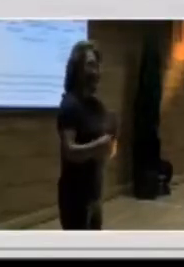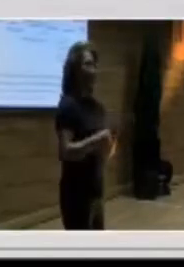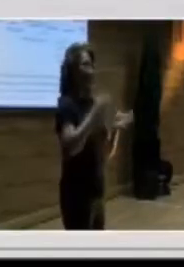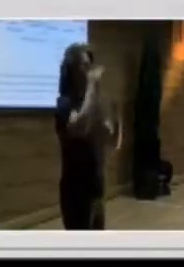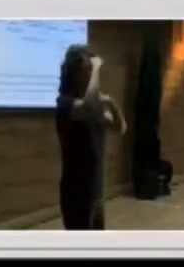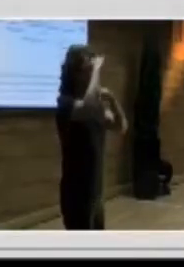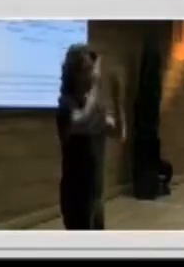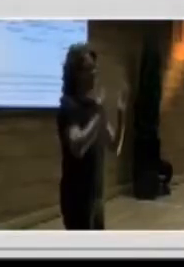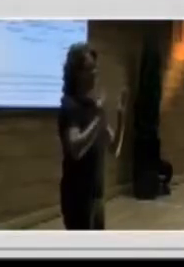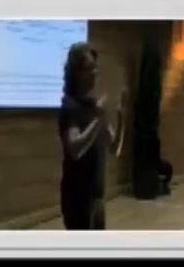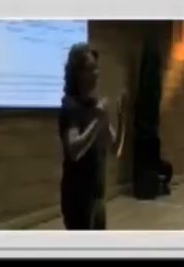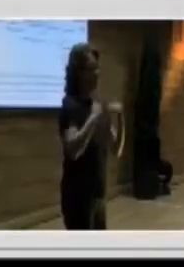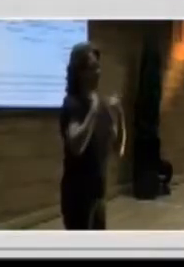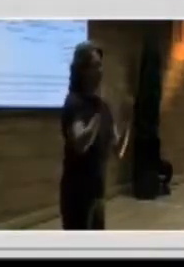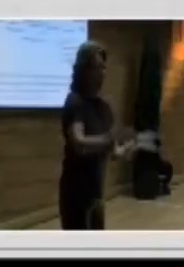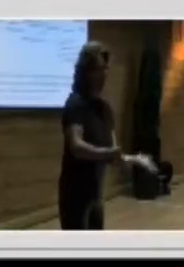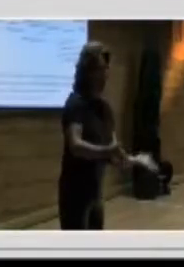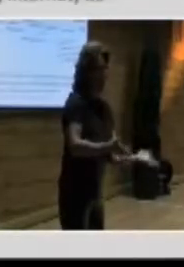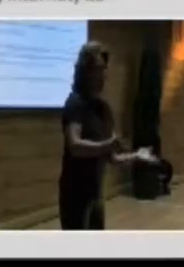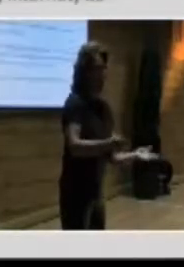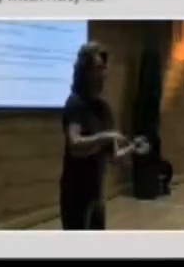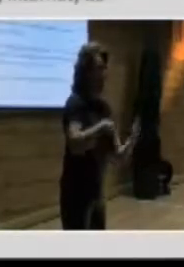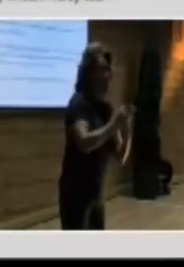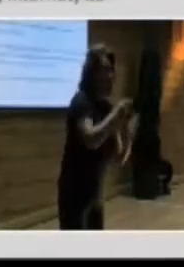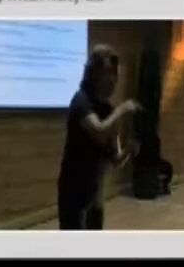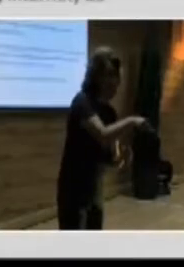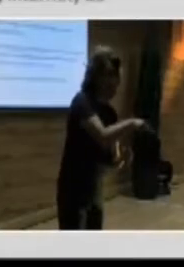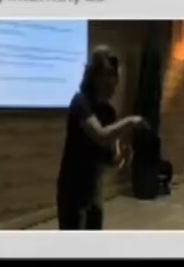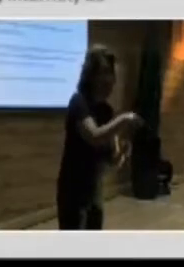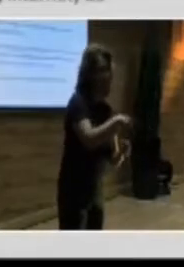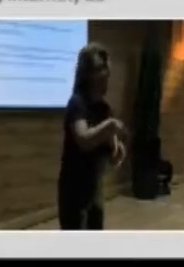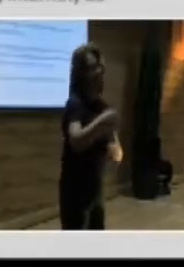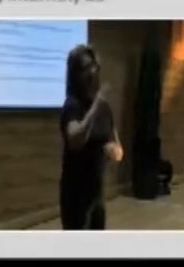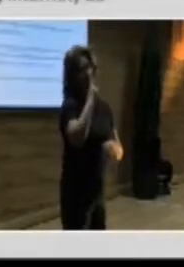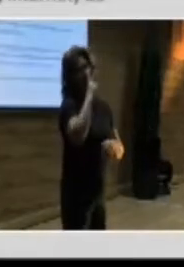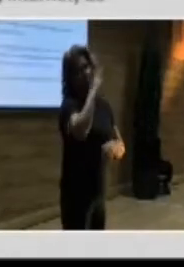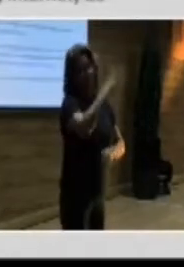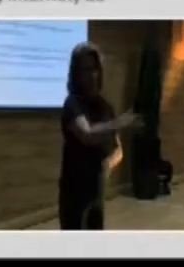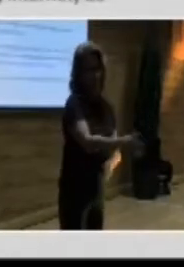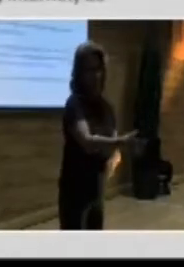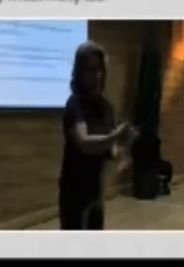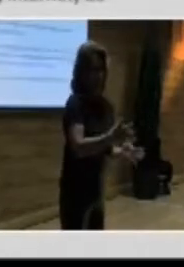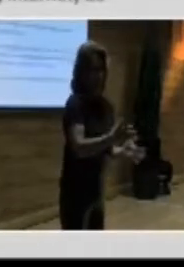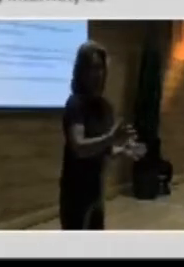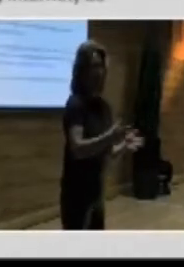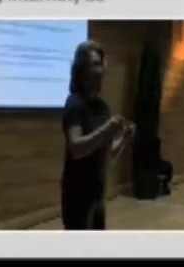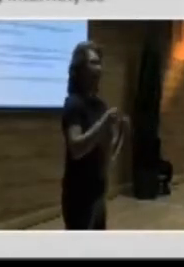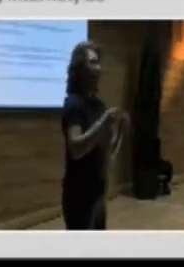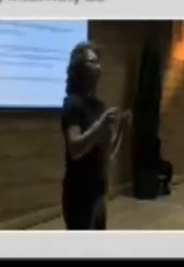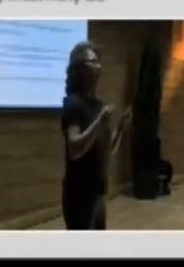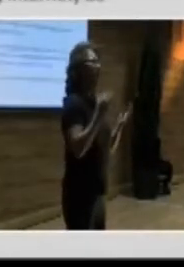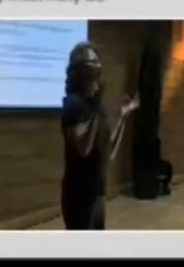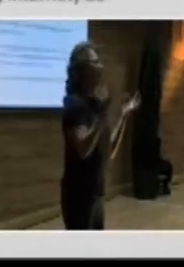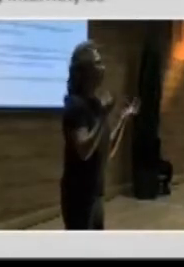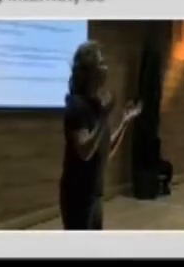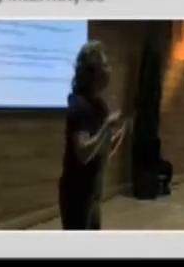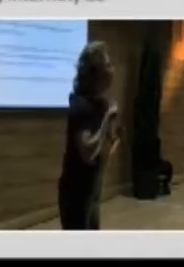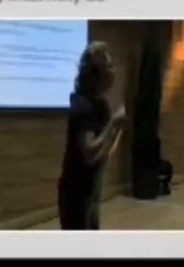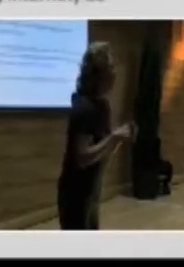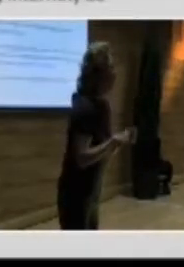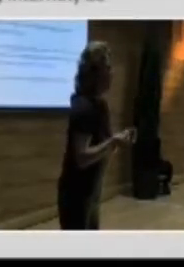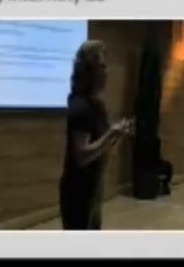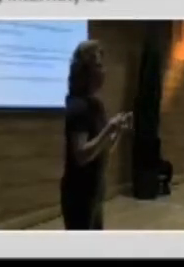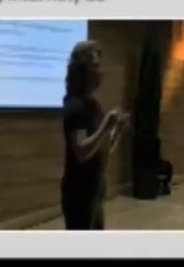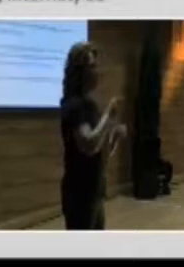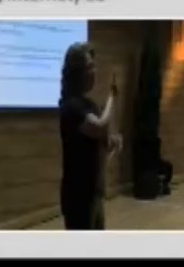pueden transcurrir hasta 2 años. ¿Qué hay que hacer, por tanto? Educar mejor a la población, enseñar mejor a la población